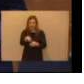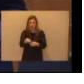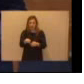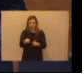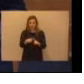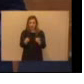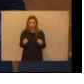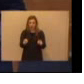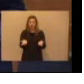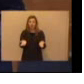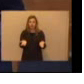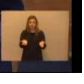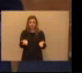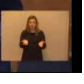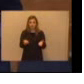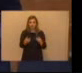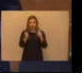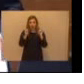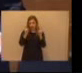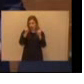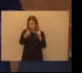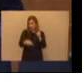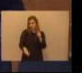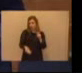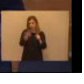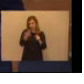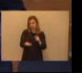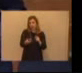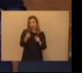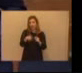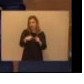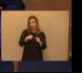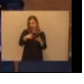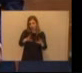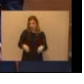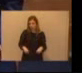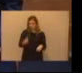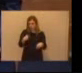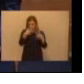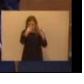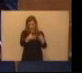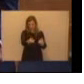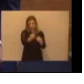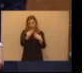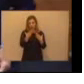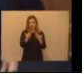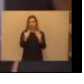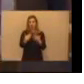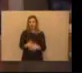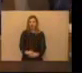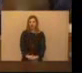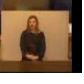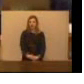manera singular en la educación. Y, desde luego, sí, acepto lo que usted me acaba de plantear. Muchas gracias.